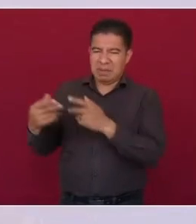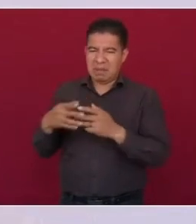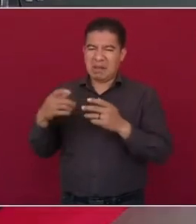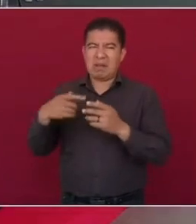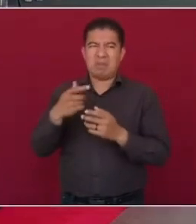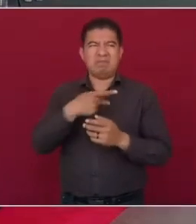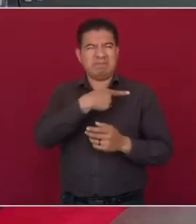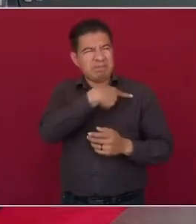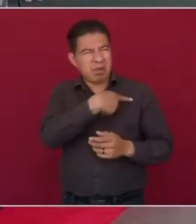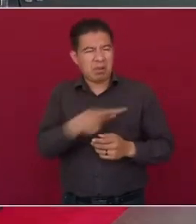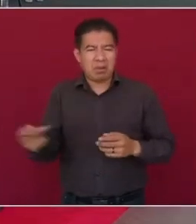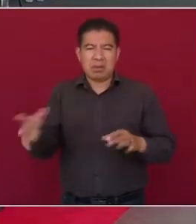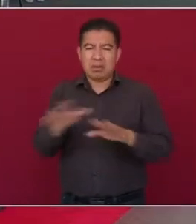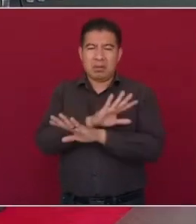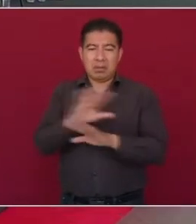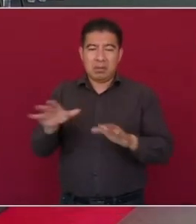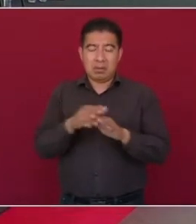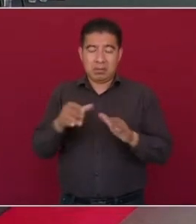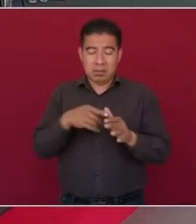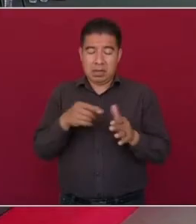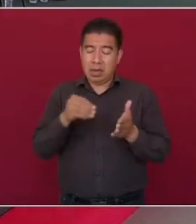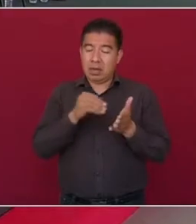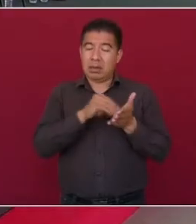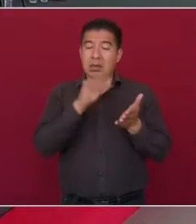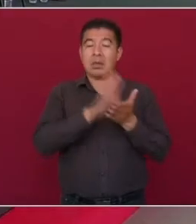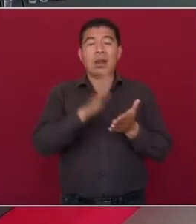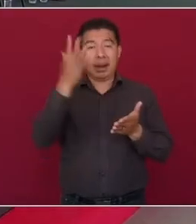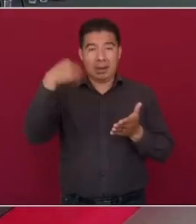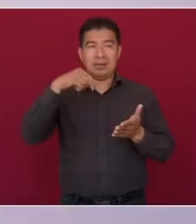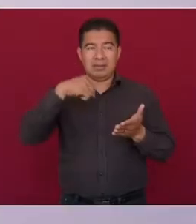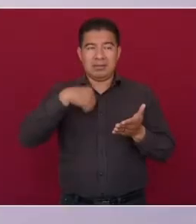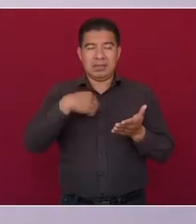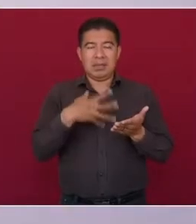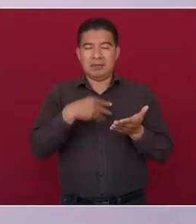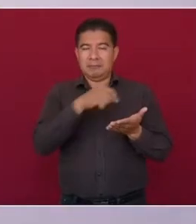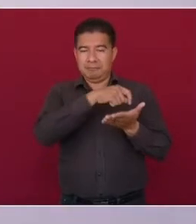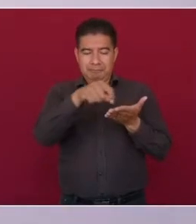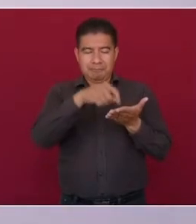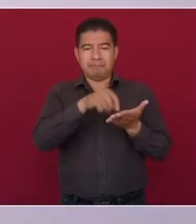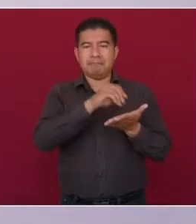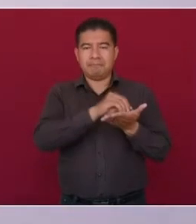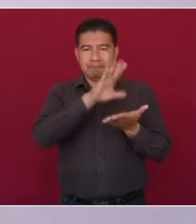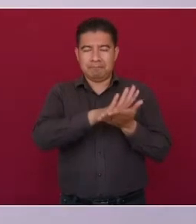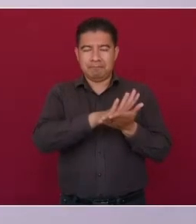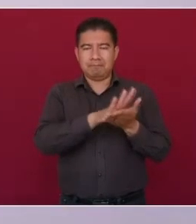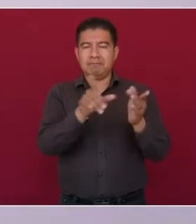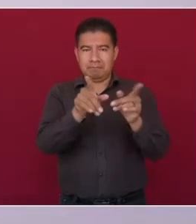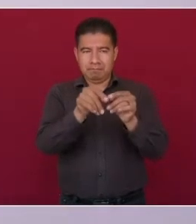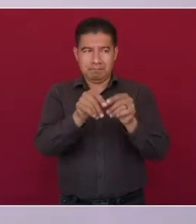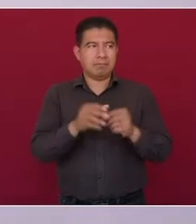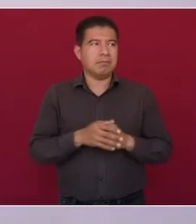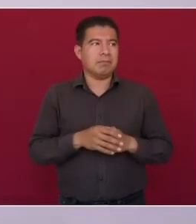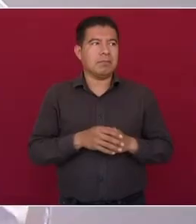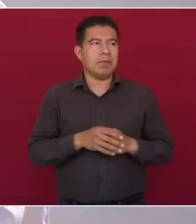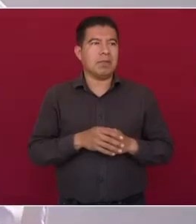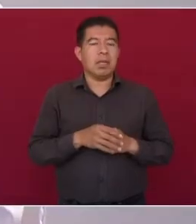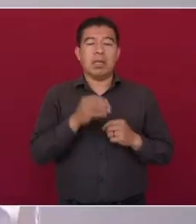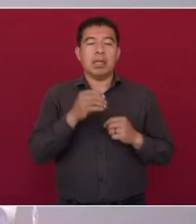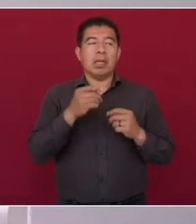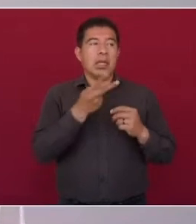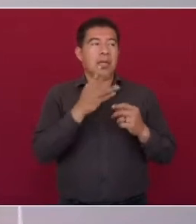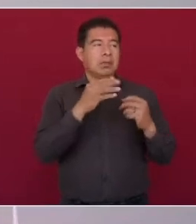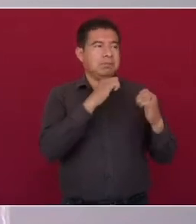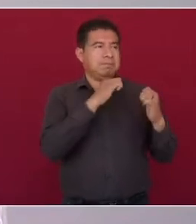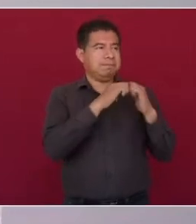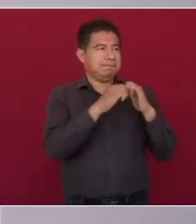mexicanos. Hasta ahí la cita. De modo que nuestros adversarios nos pueden acusar